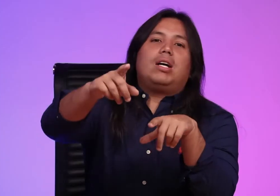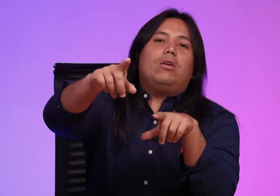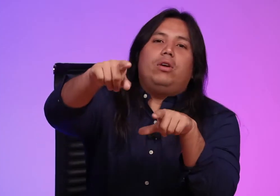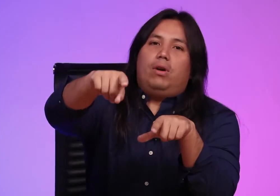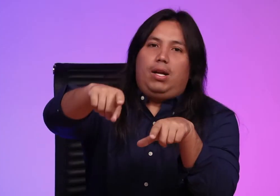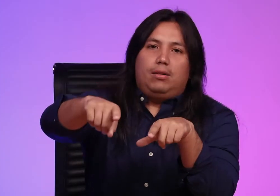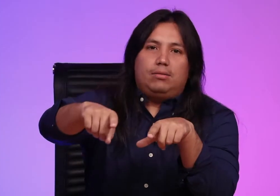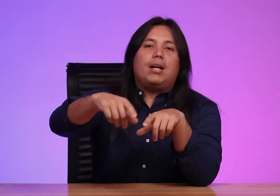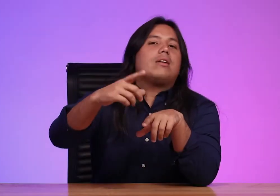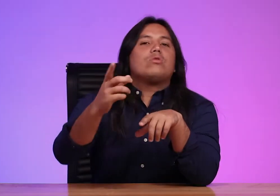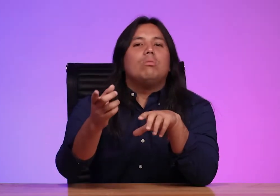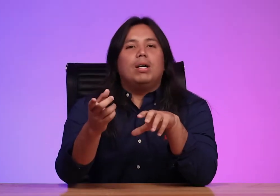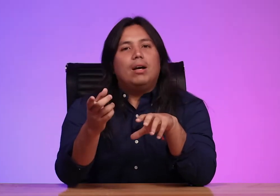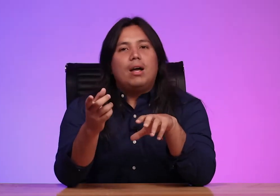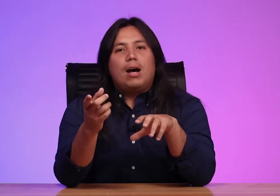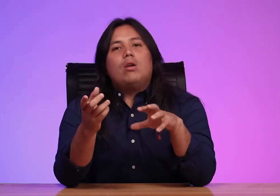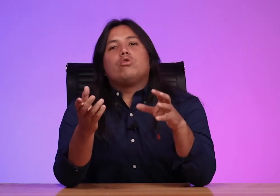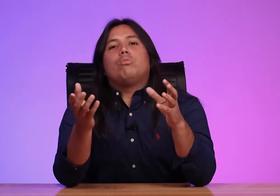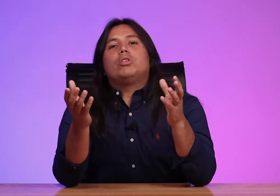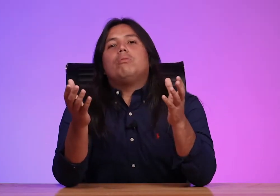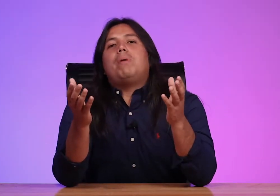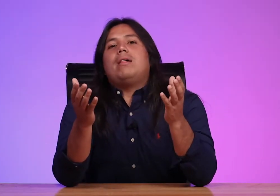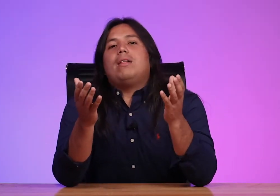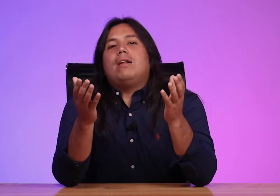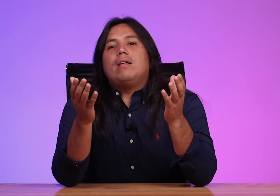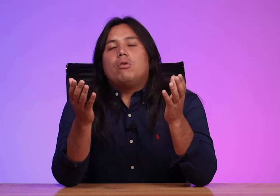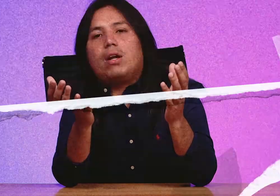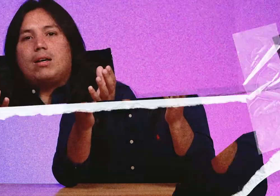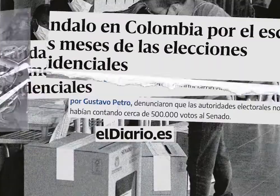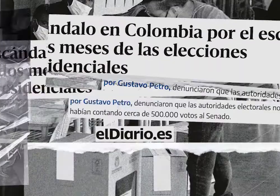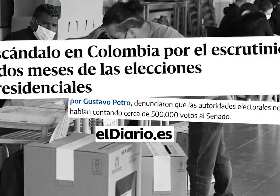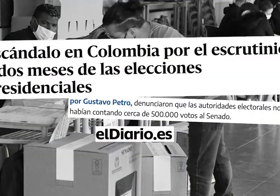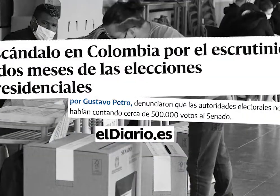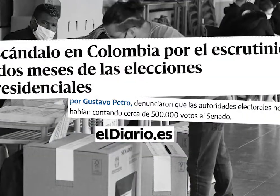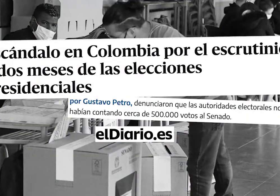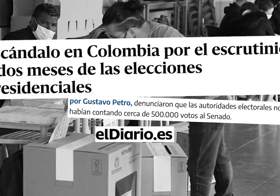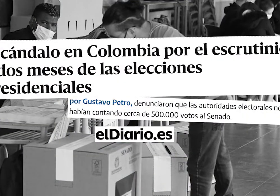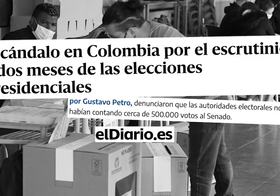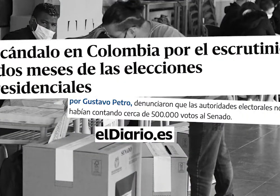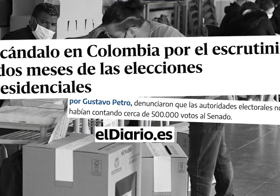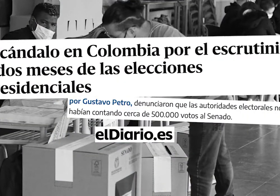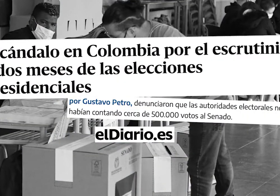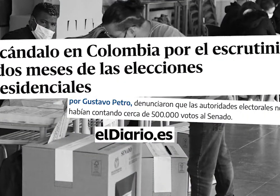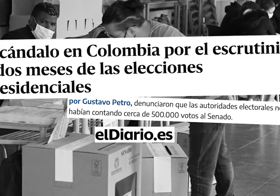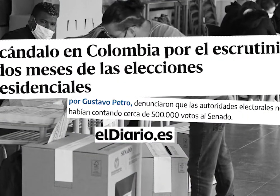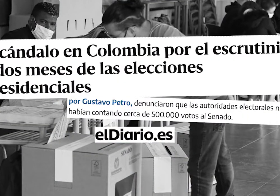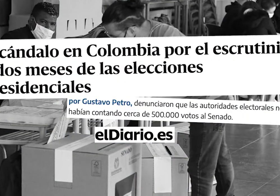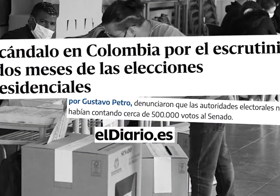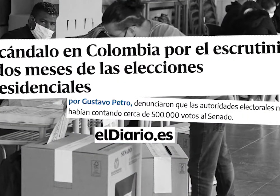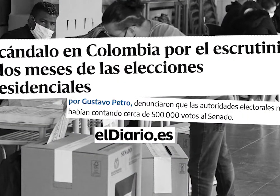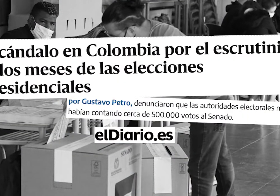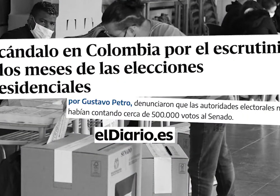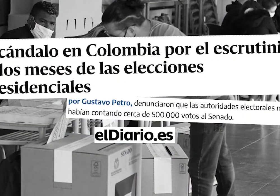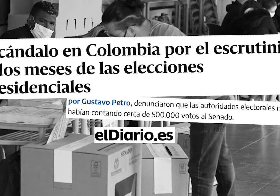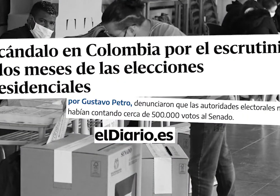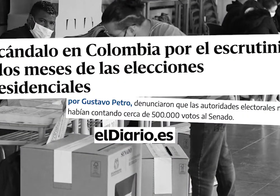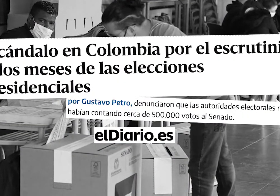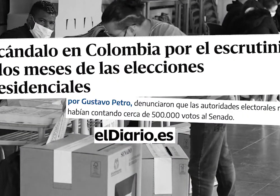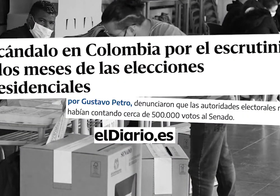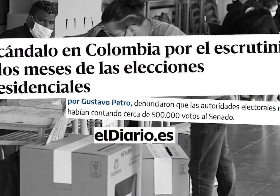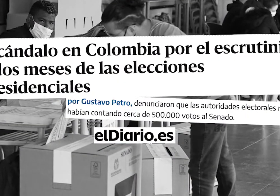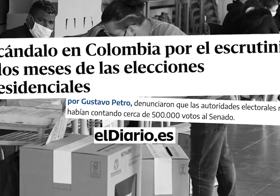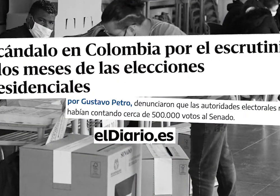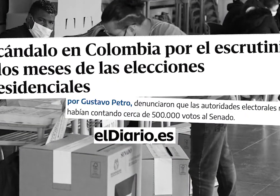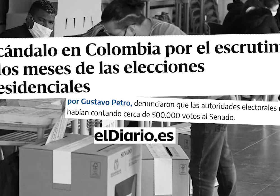que conste que lo dijo él. En resumen, a los supuestos padres de la democracia, la libertad y los derechos humanos se les ocurrió la maravillosa idea